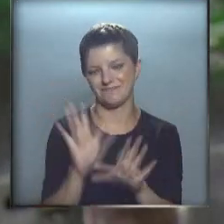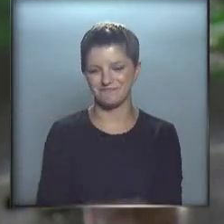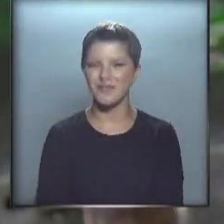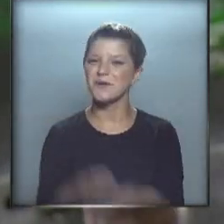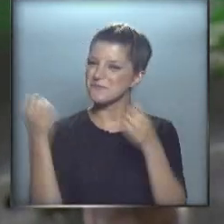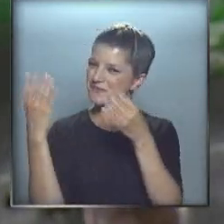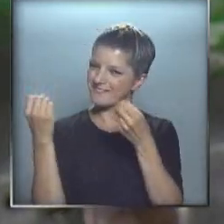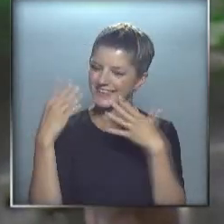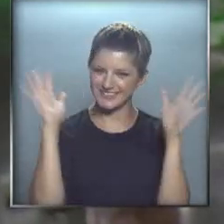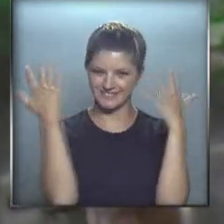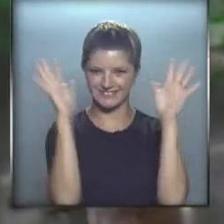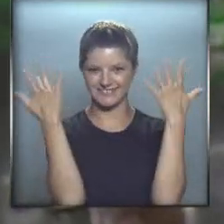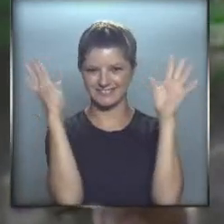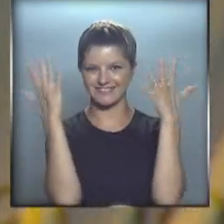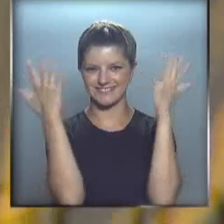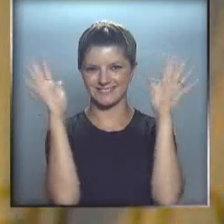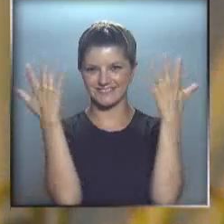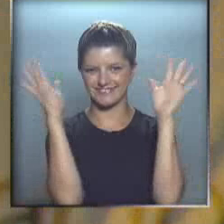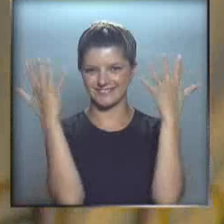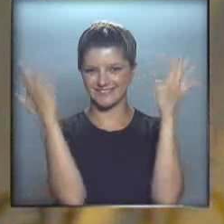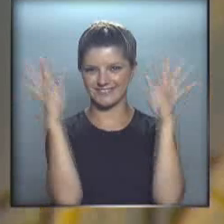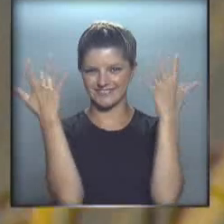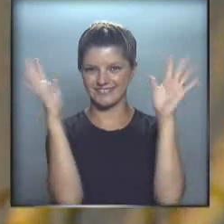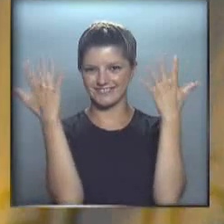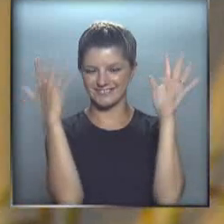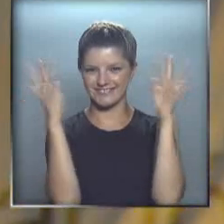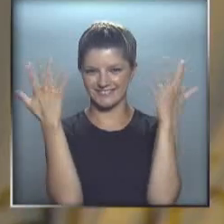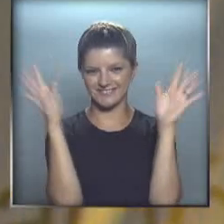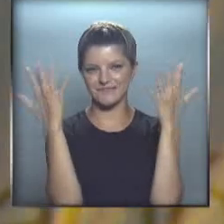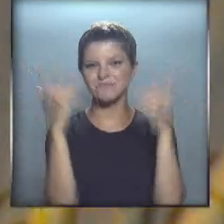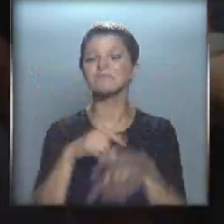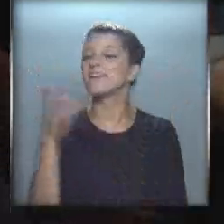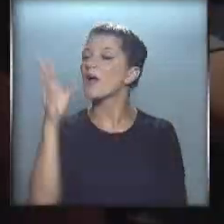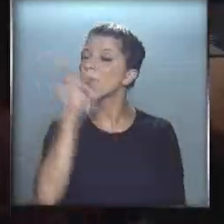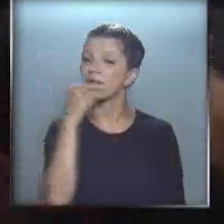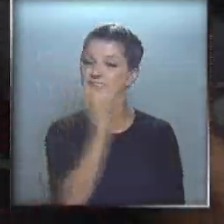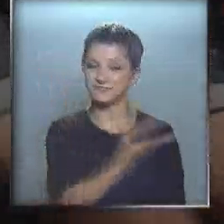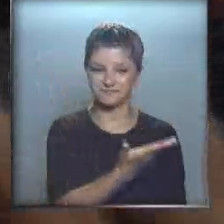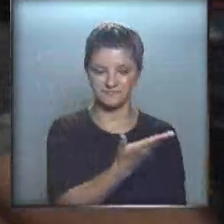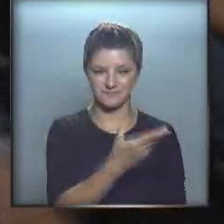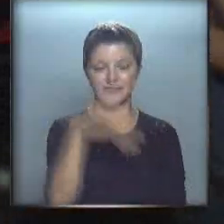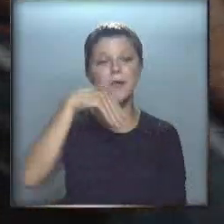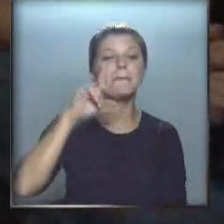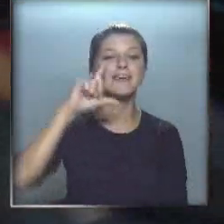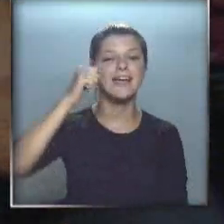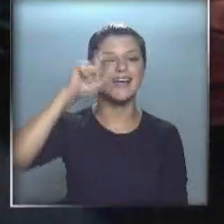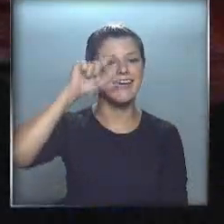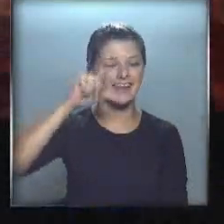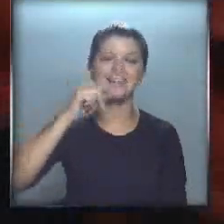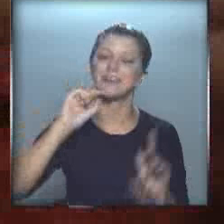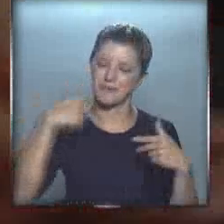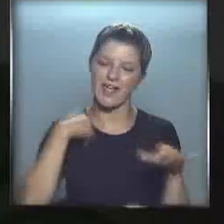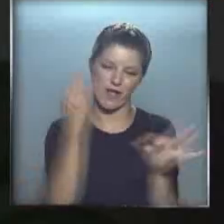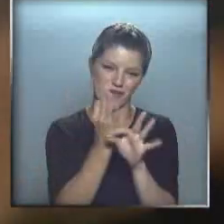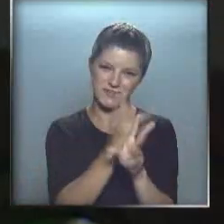bien, fuerte el aplauso para Macarena. Vamos a hacer así, señorita. Micaela Riera y también el colegio ya lo